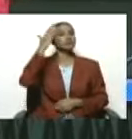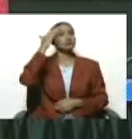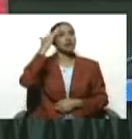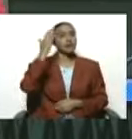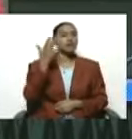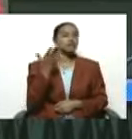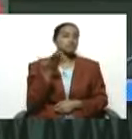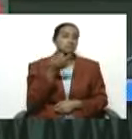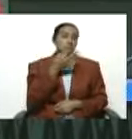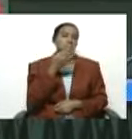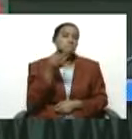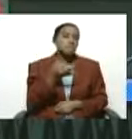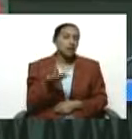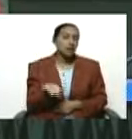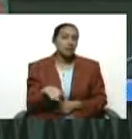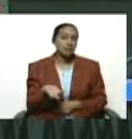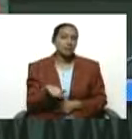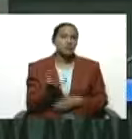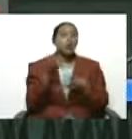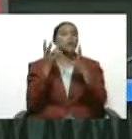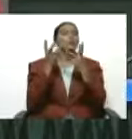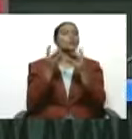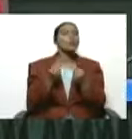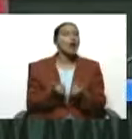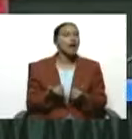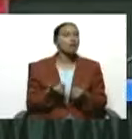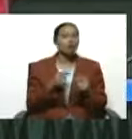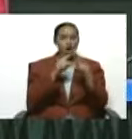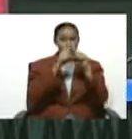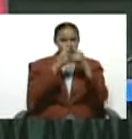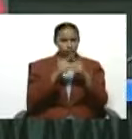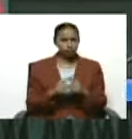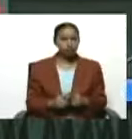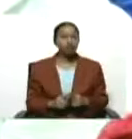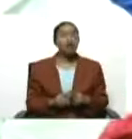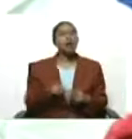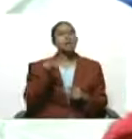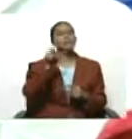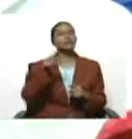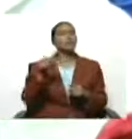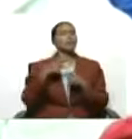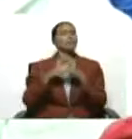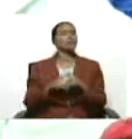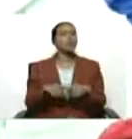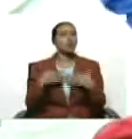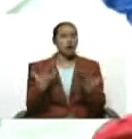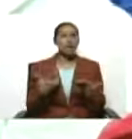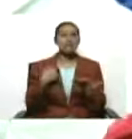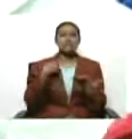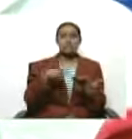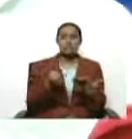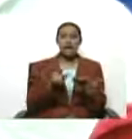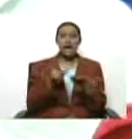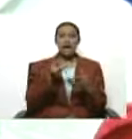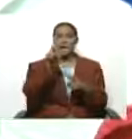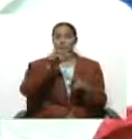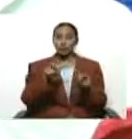Verdaderamente, con cuánto que contamos, cómo es la cosa, si usted tiene gente o no tiene,